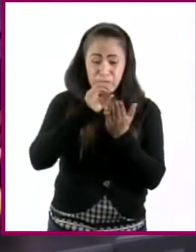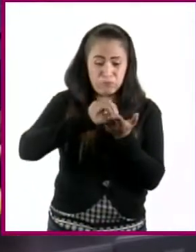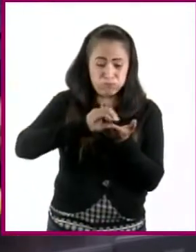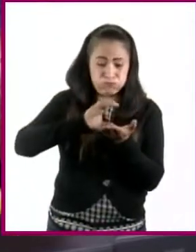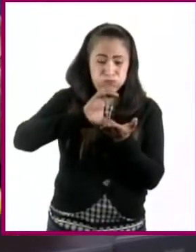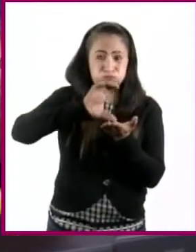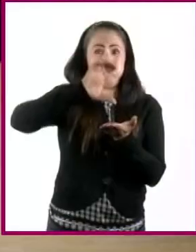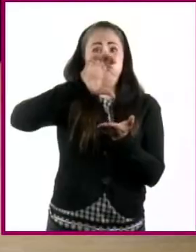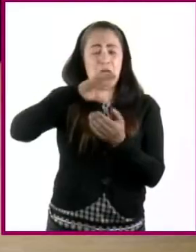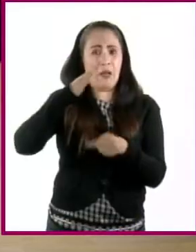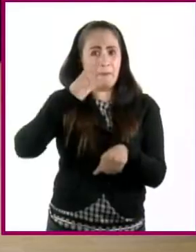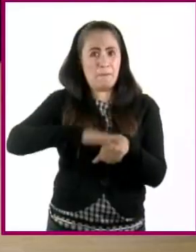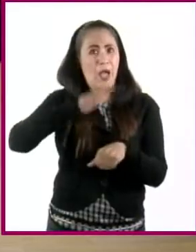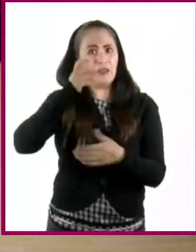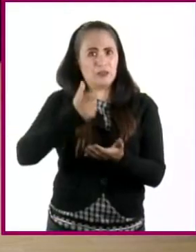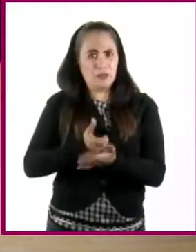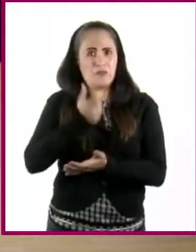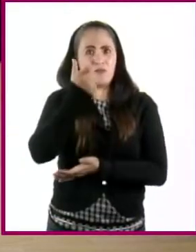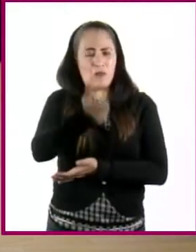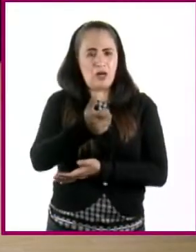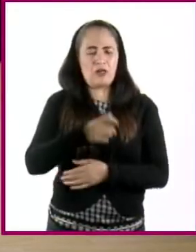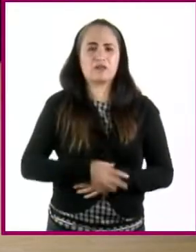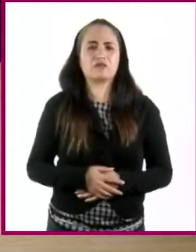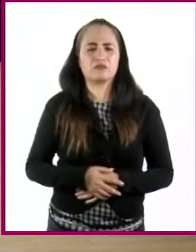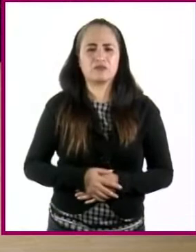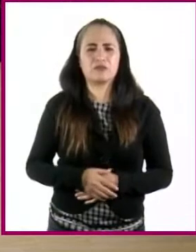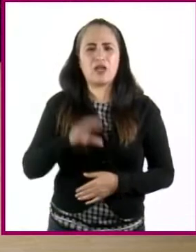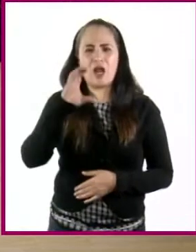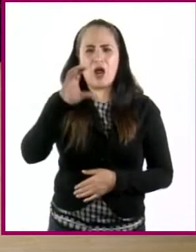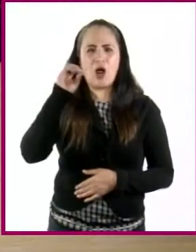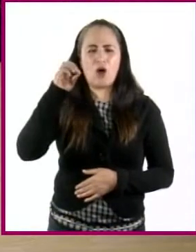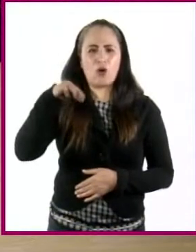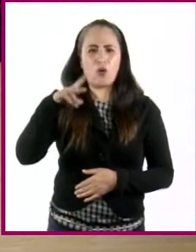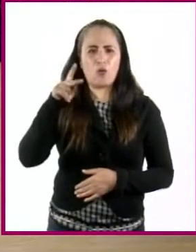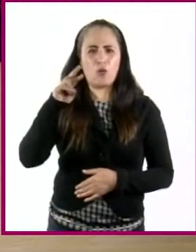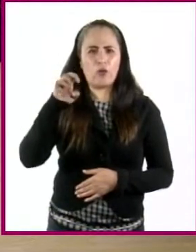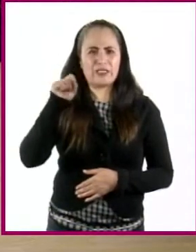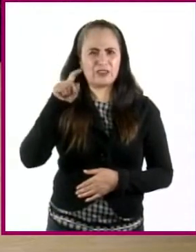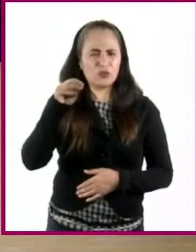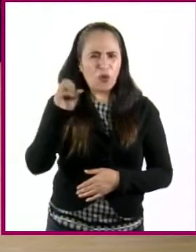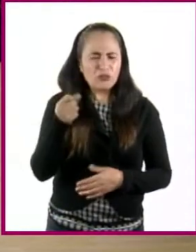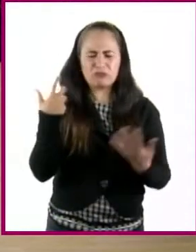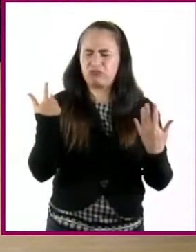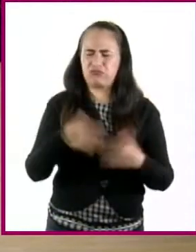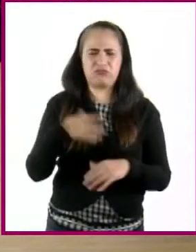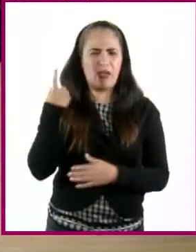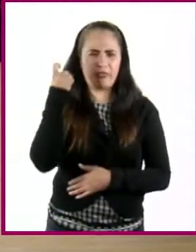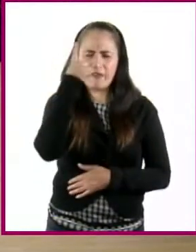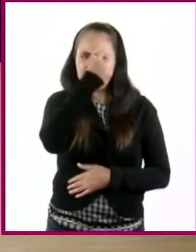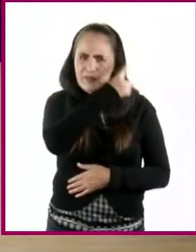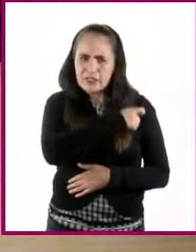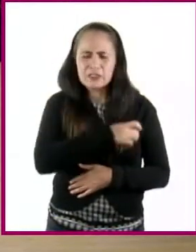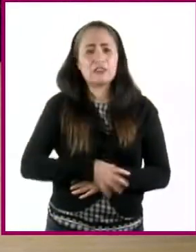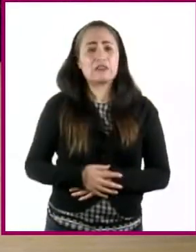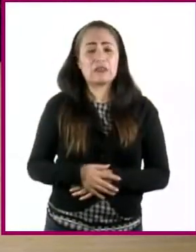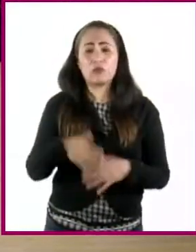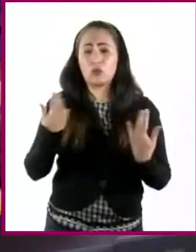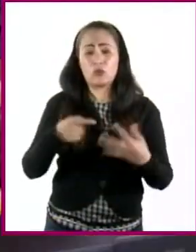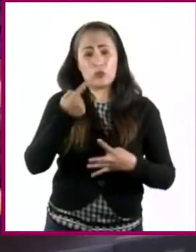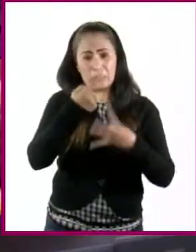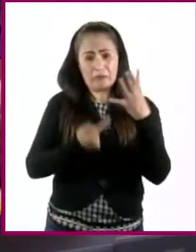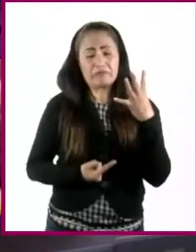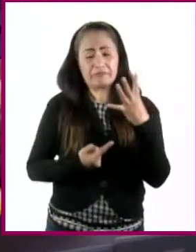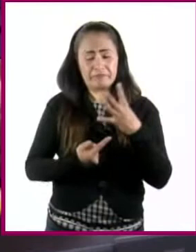con el interés simple. Eso de los intereses compuestos es todo un tema. Y en la historia de la humanidad han tenido un lugar muy